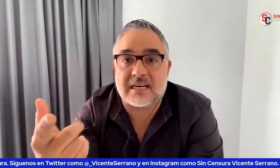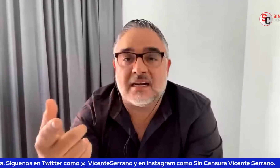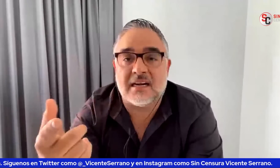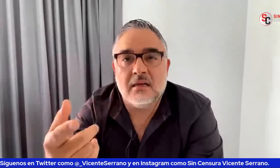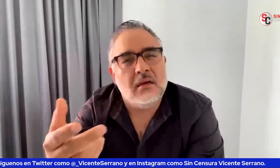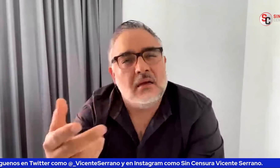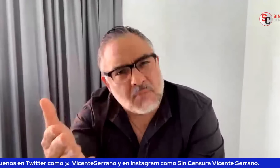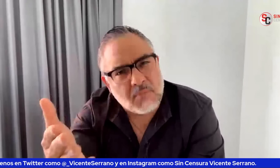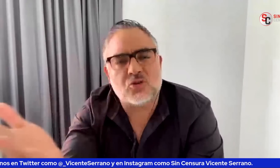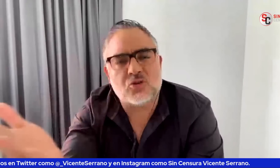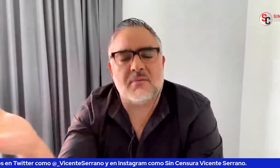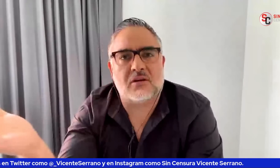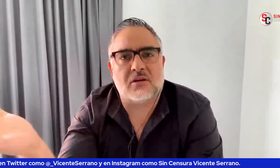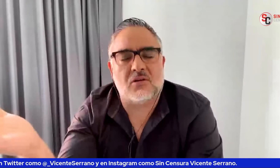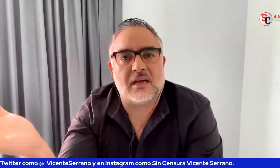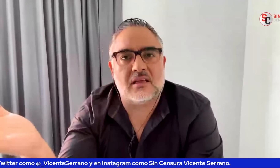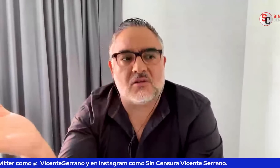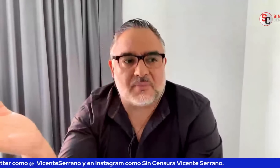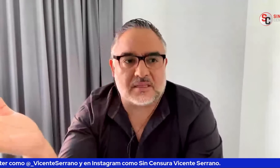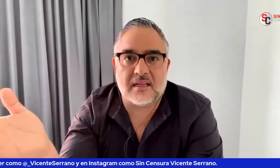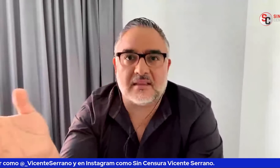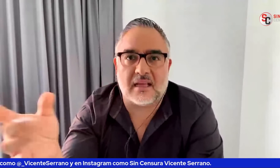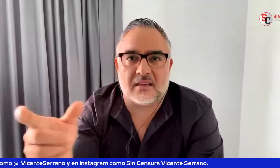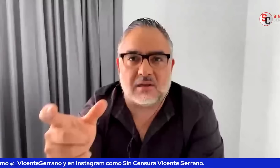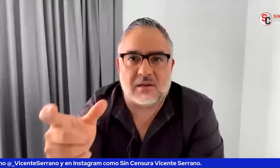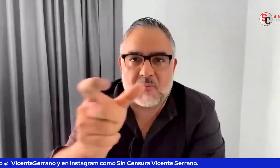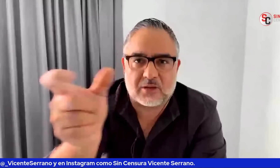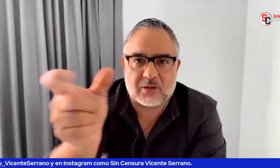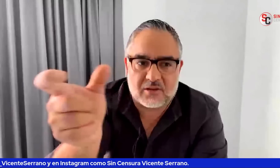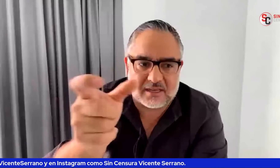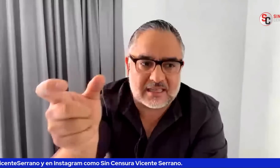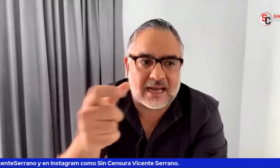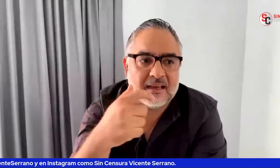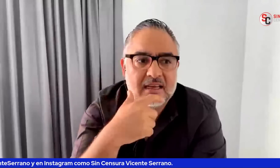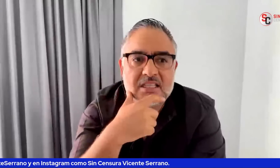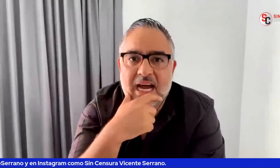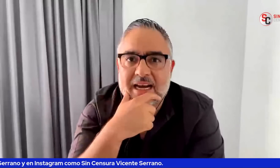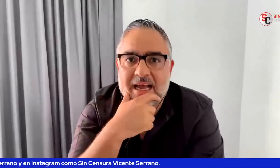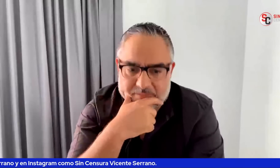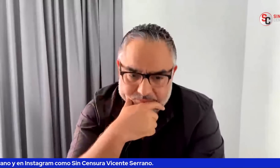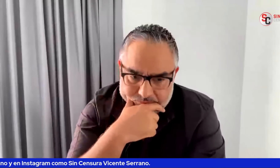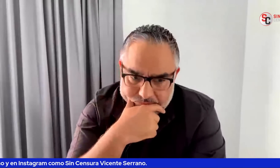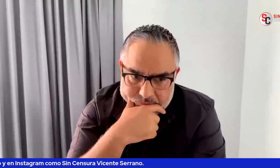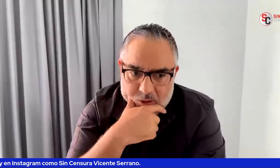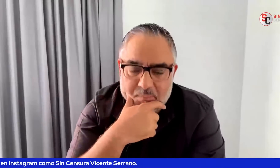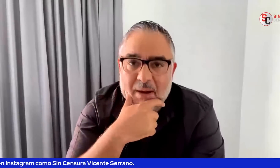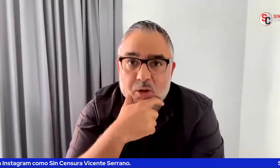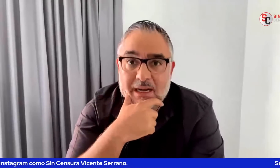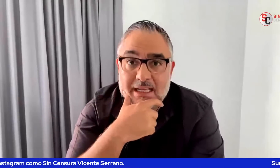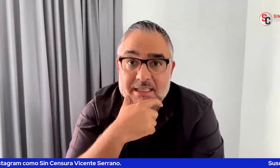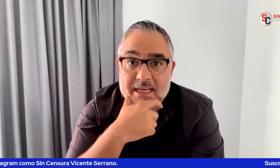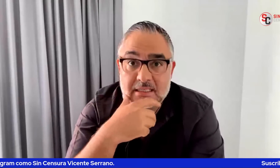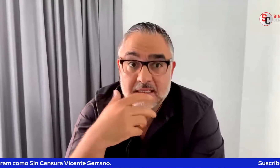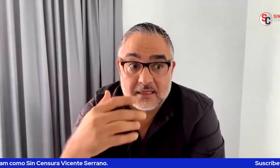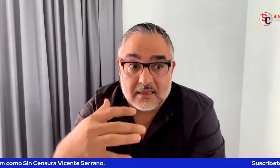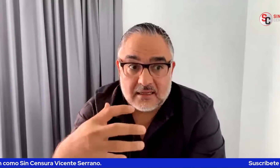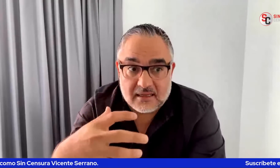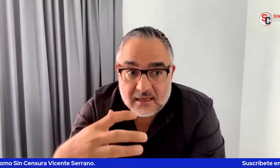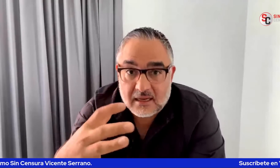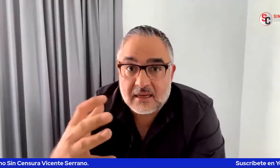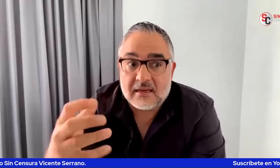para cerrar, vamos nuevamente con lo que dijo el presidente Andrés Manuel López Obrador, esta charla con Pablo